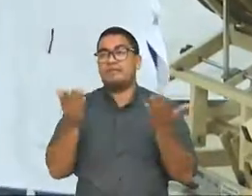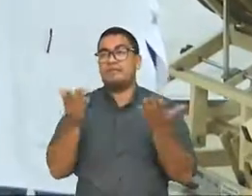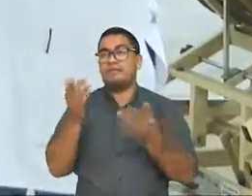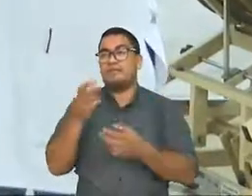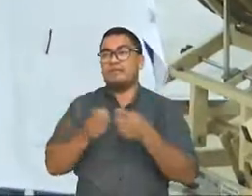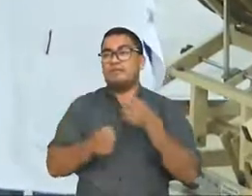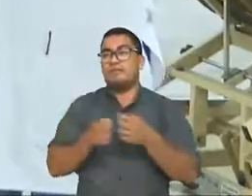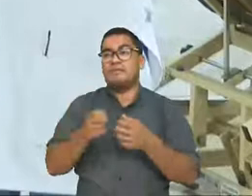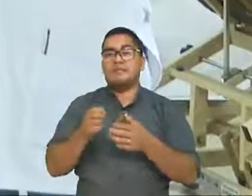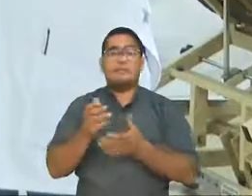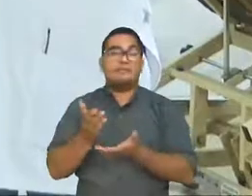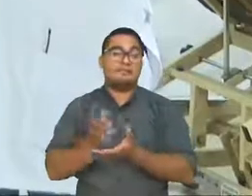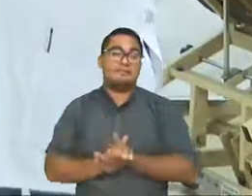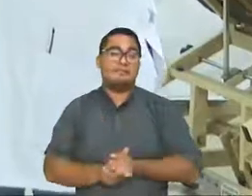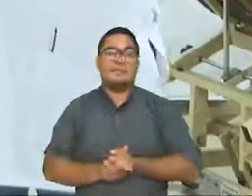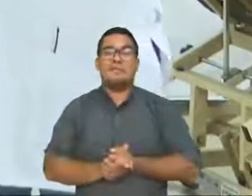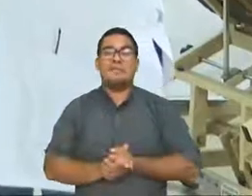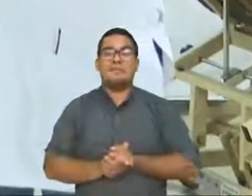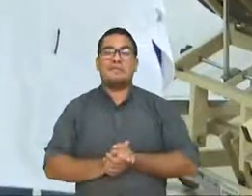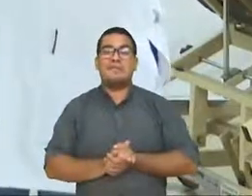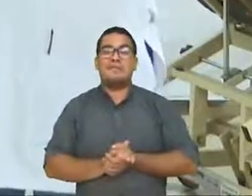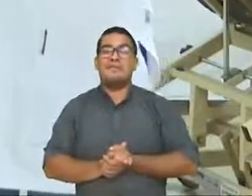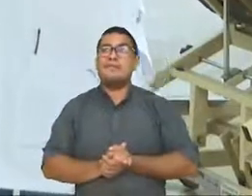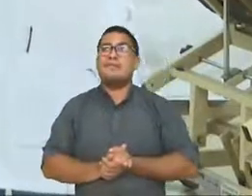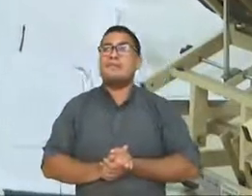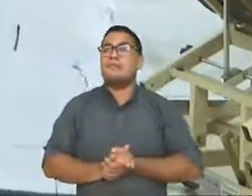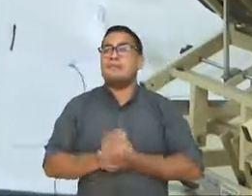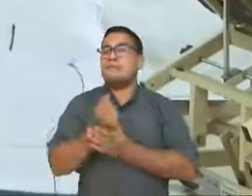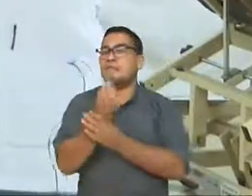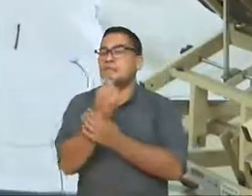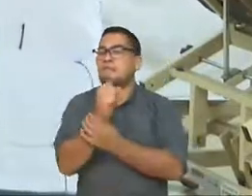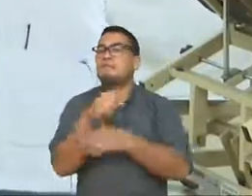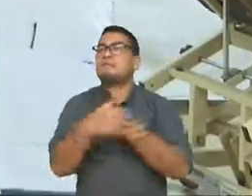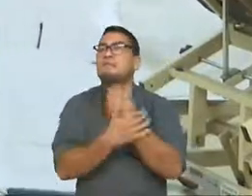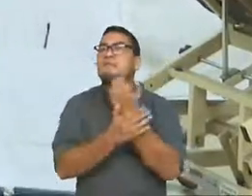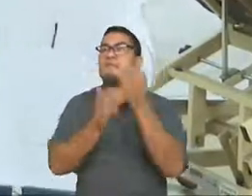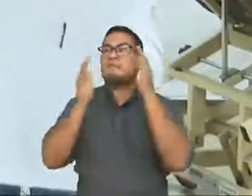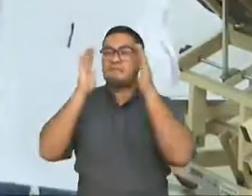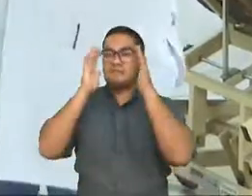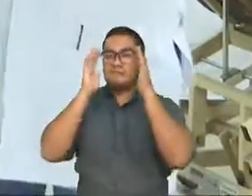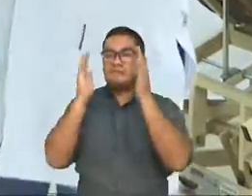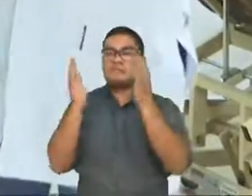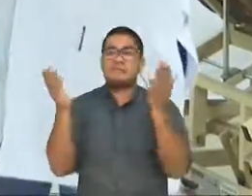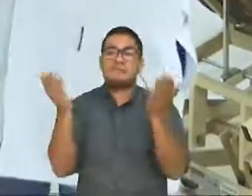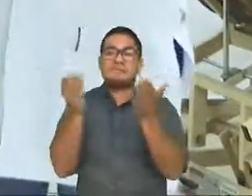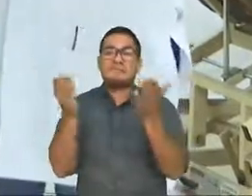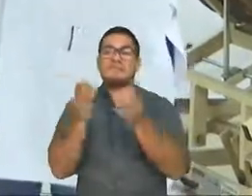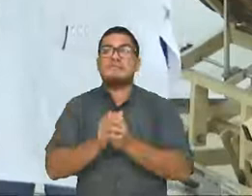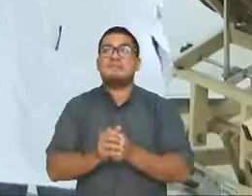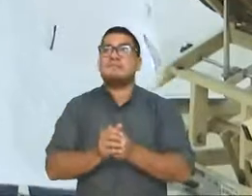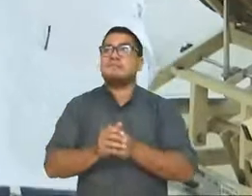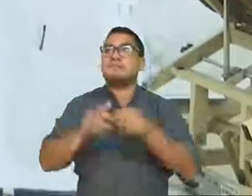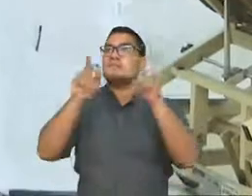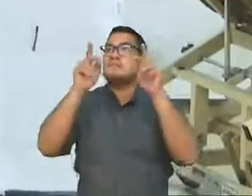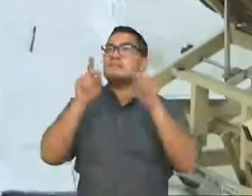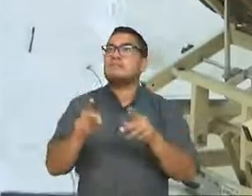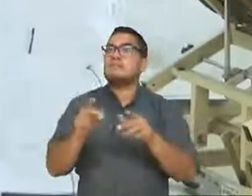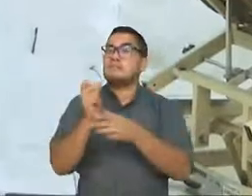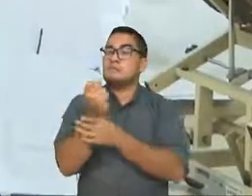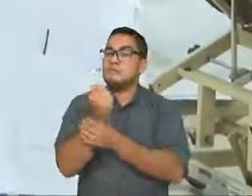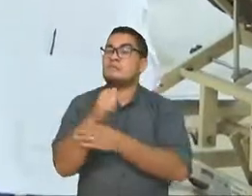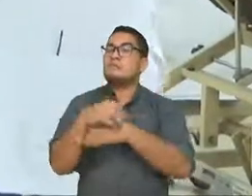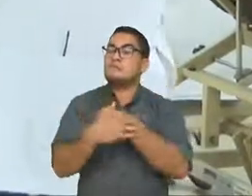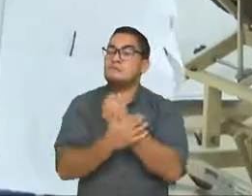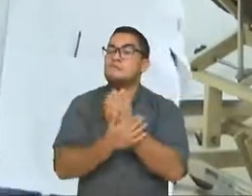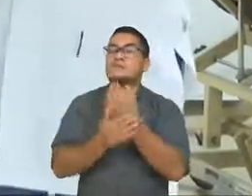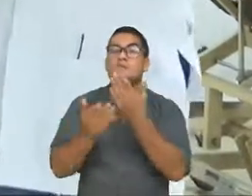de rodilla. ¿Qué tipo de terapia, qué tipo de atención reciben ese tipo? Estos pacientes reciben terapia se les